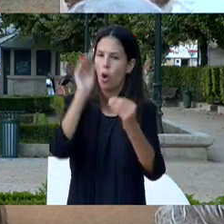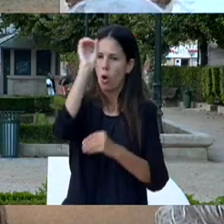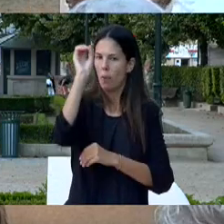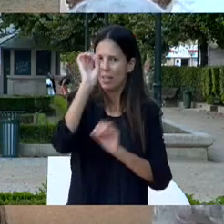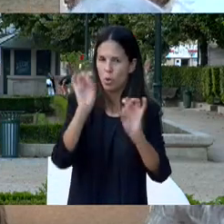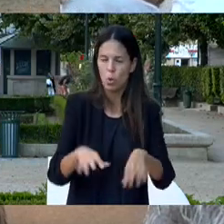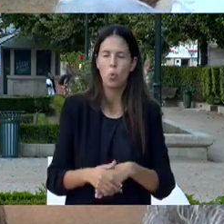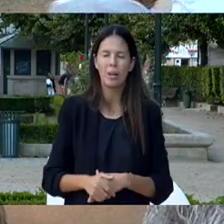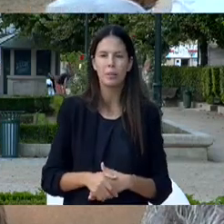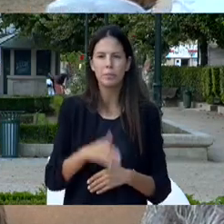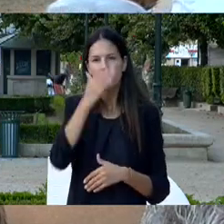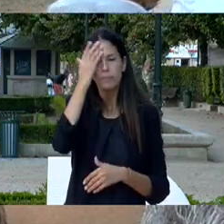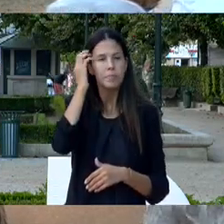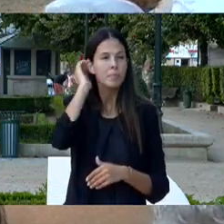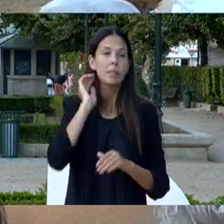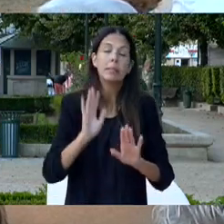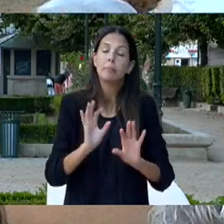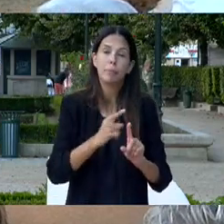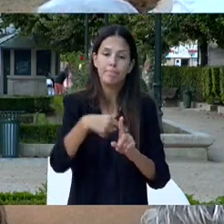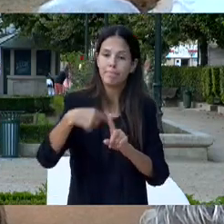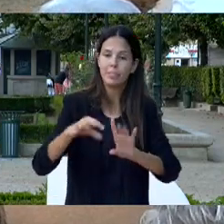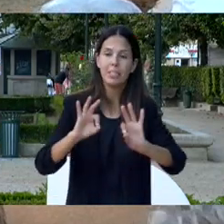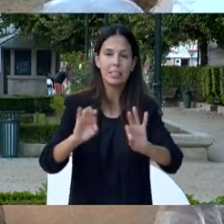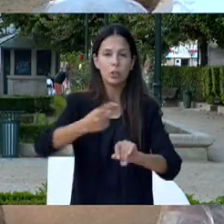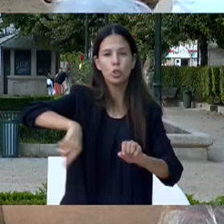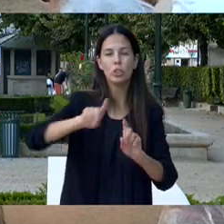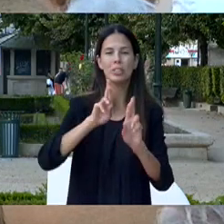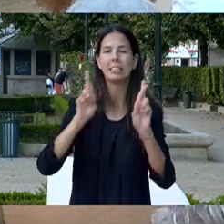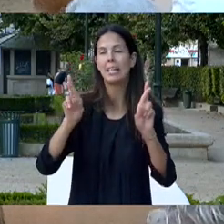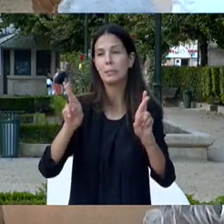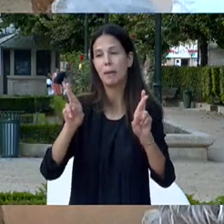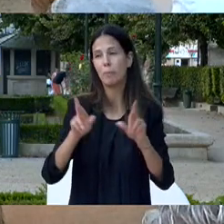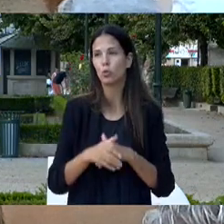bueno, así son as cousas e esperemos